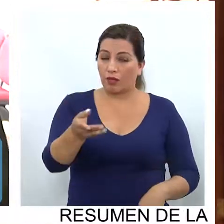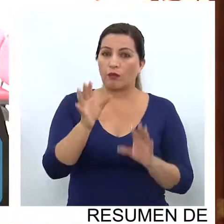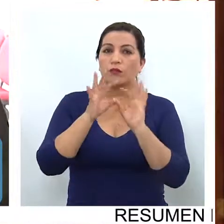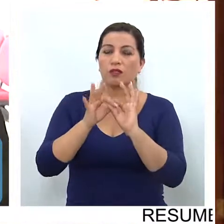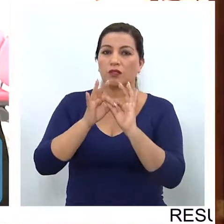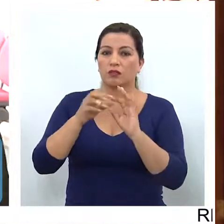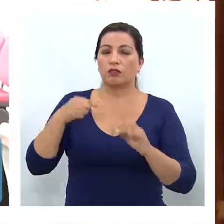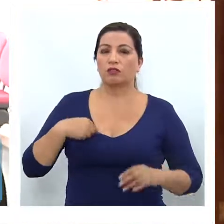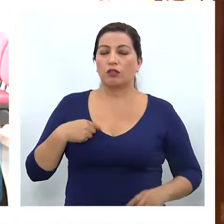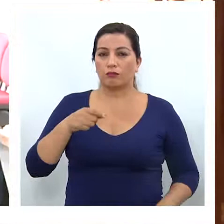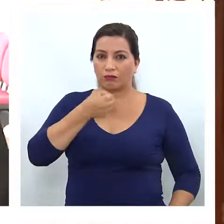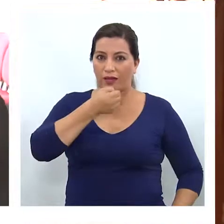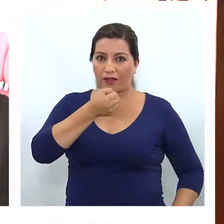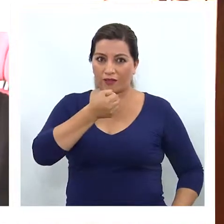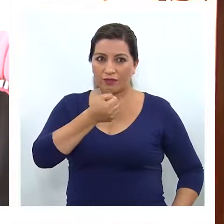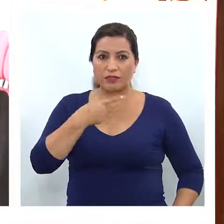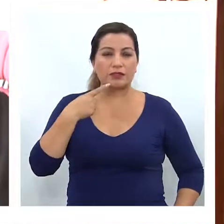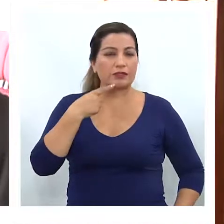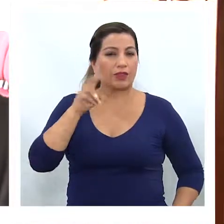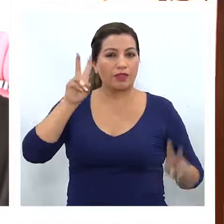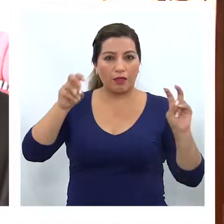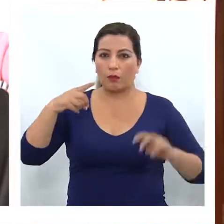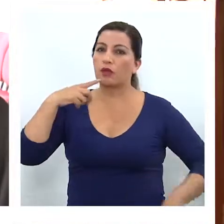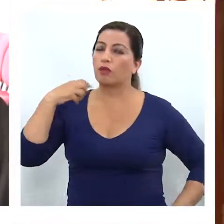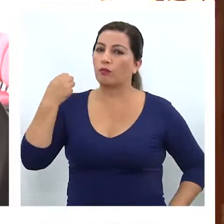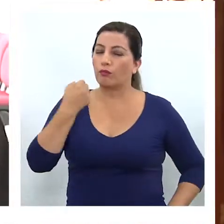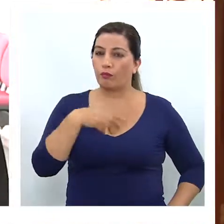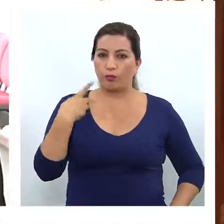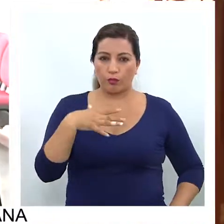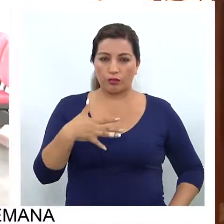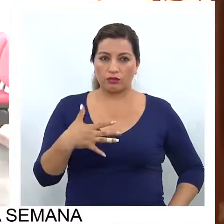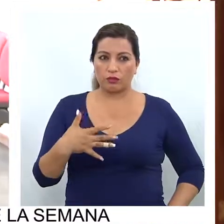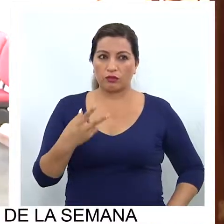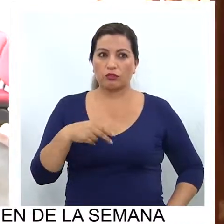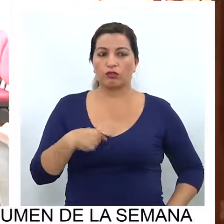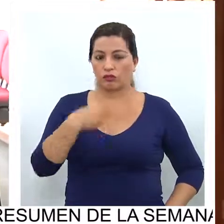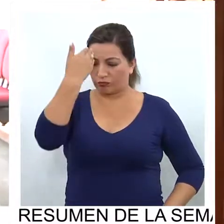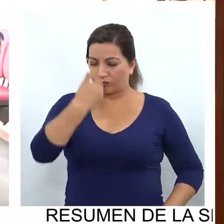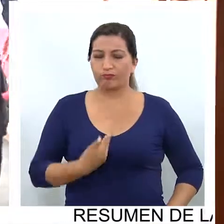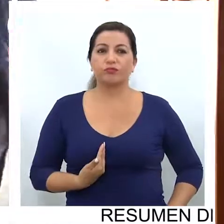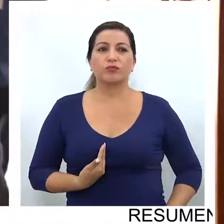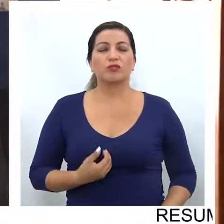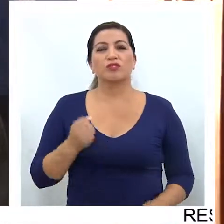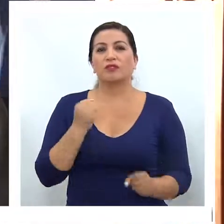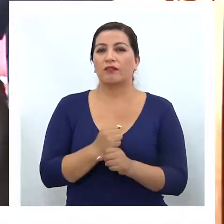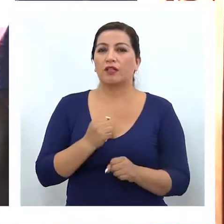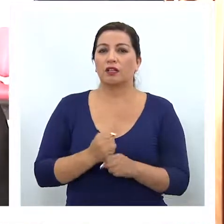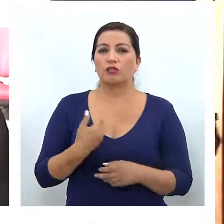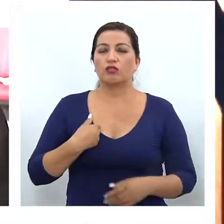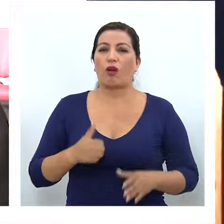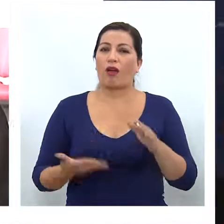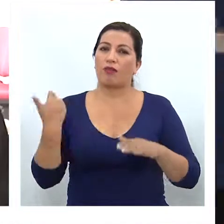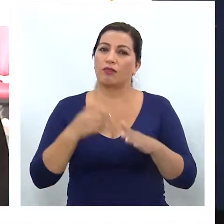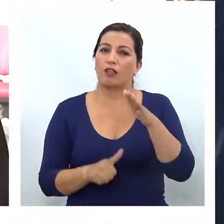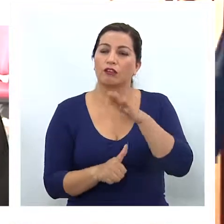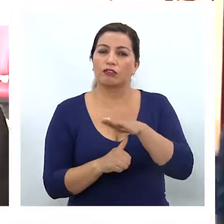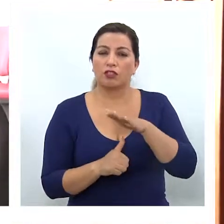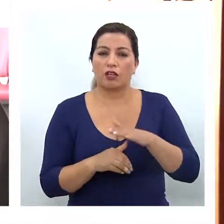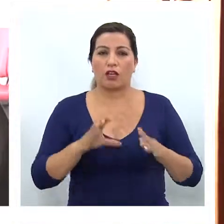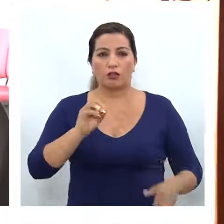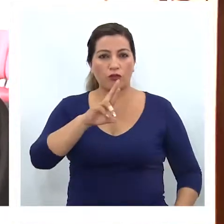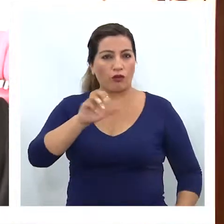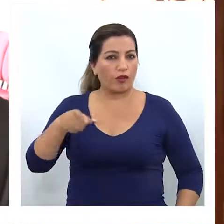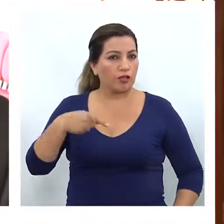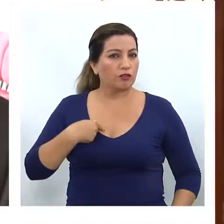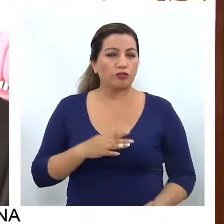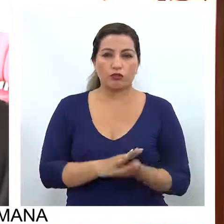gracia y la posibilidad que me haga el nombre de vaya a meterlo en Paraguay. Es importante. Nosotros lo que estamos trabajando acá, el que habla ha sido concejal, ha sido corredor y ha apoyado todos los proyectos